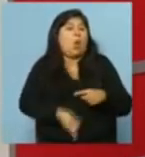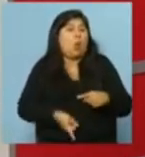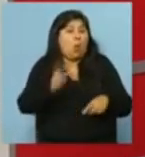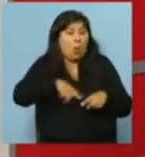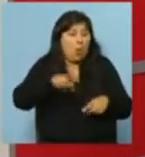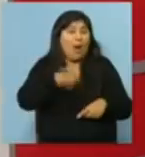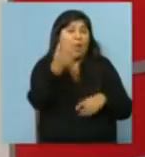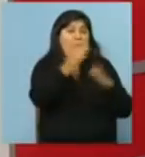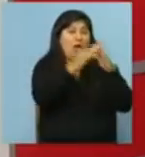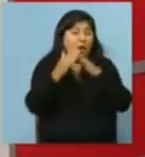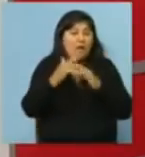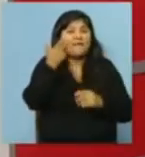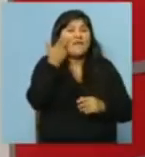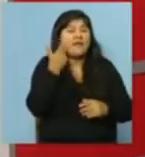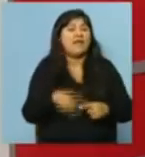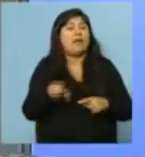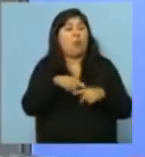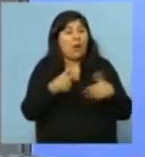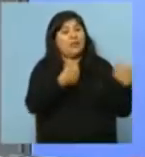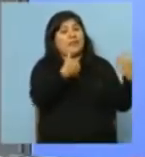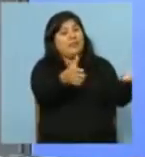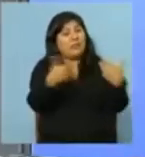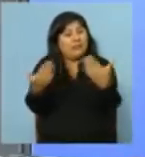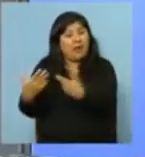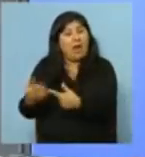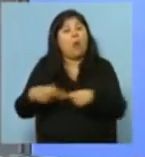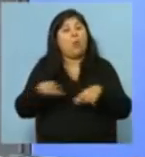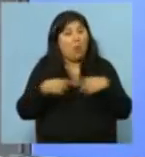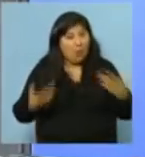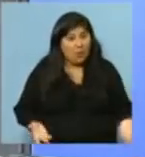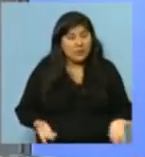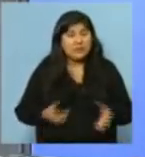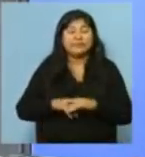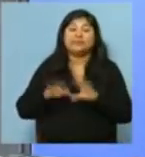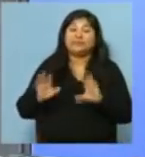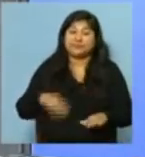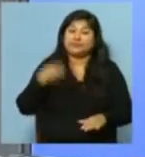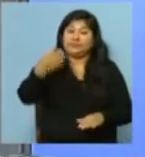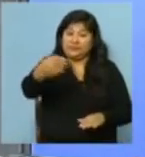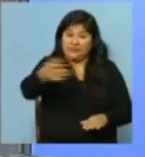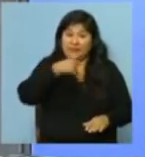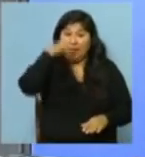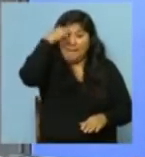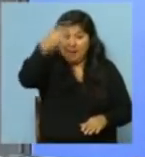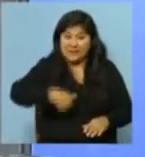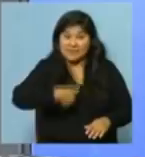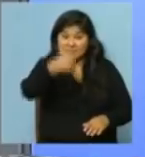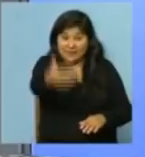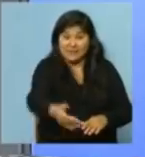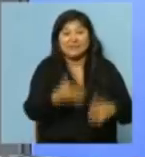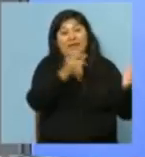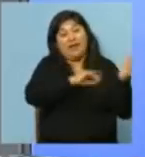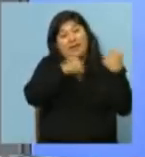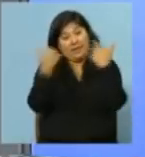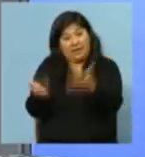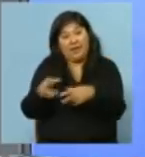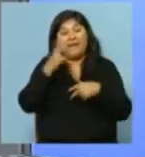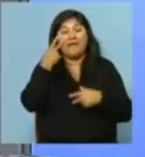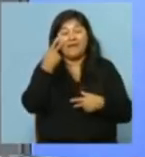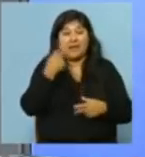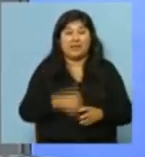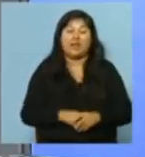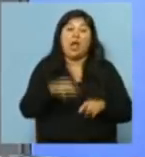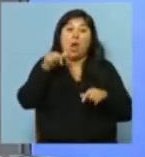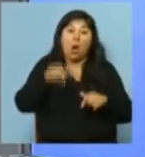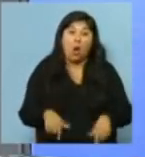novedades sí estamos entregando vivienda en los próximos meses vamos a estar entregando vivienda Pero además estamos iniciando hoy un un plan provincial de